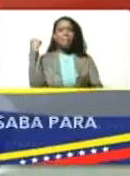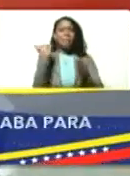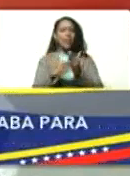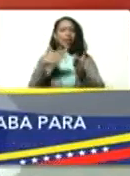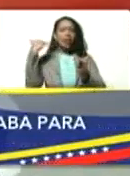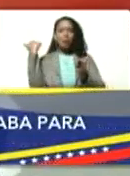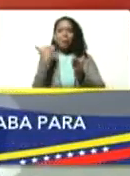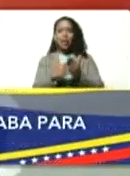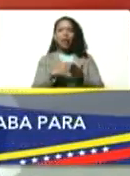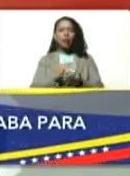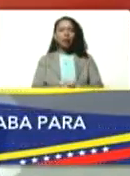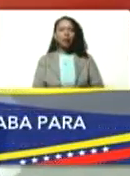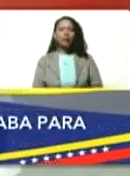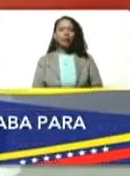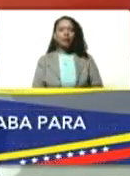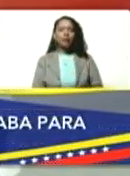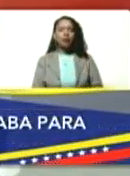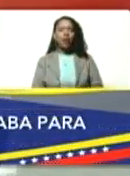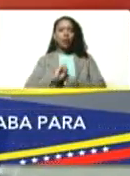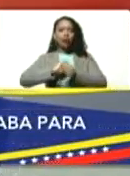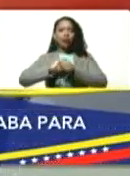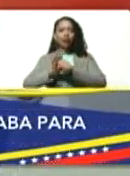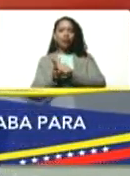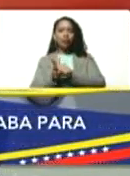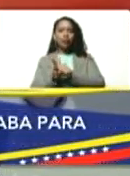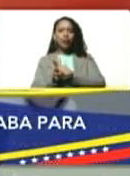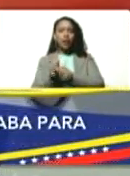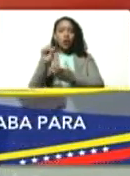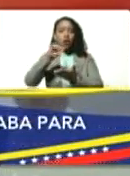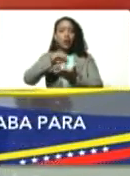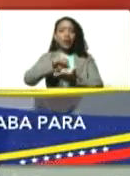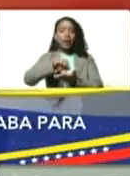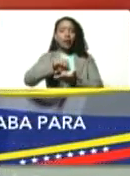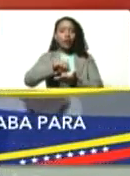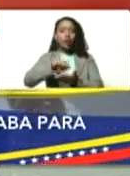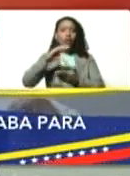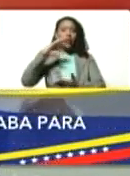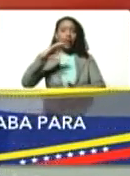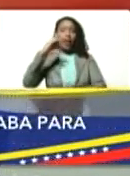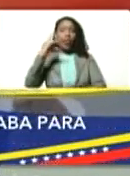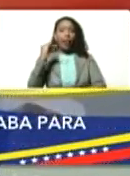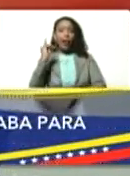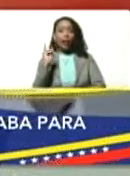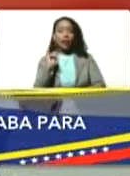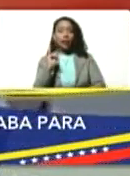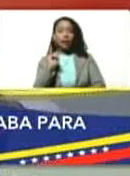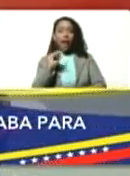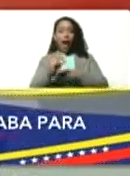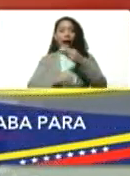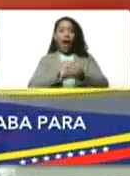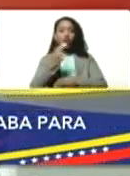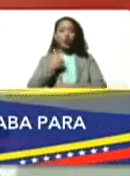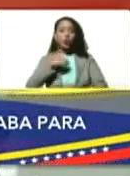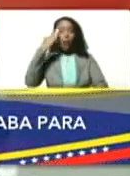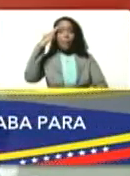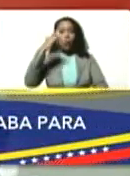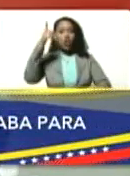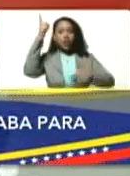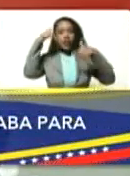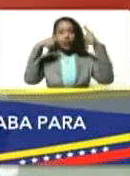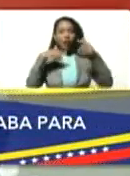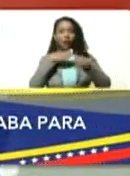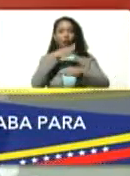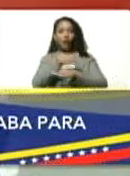miles, del coronavirus, los centros de diagnóstico integral, los CDI, creados por nuestro comandante Hugo Chávez,